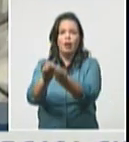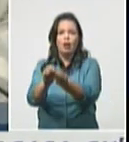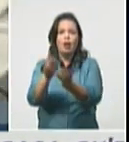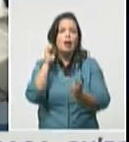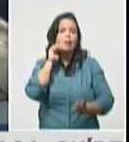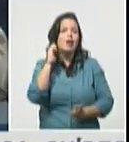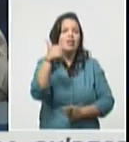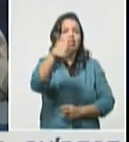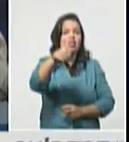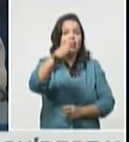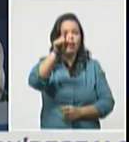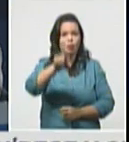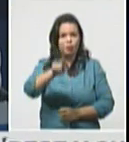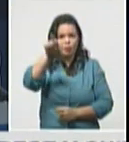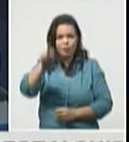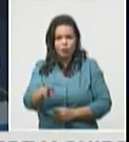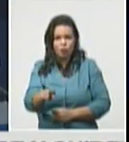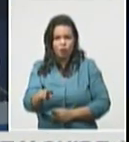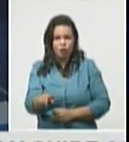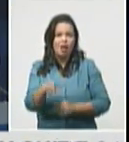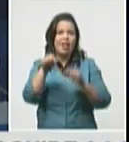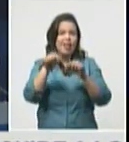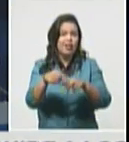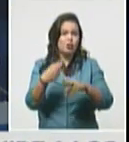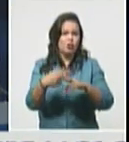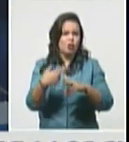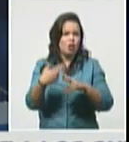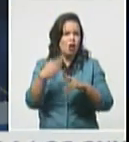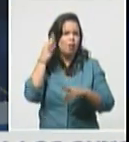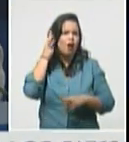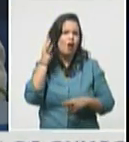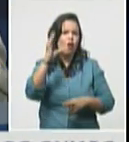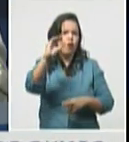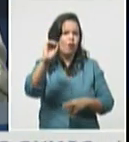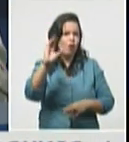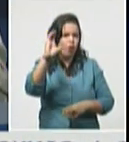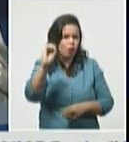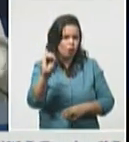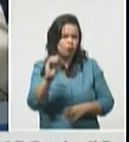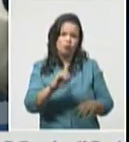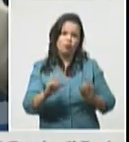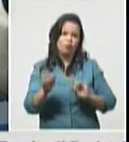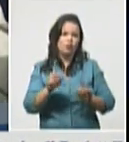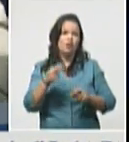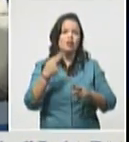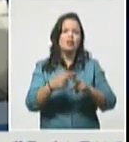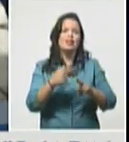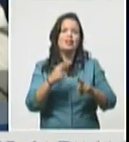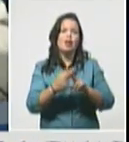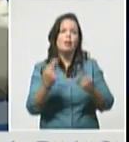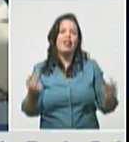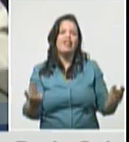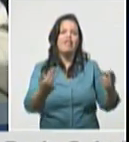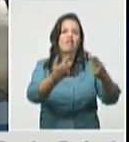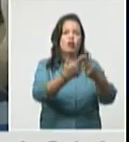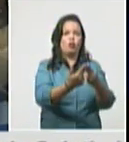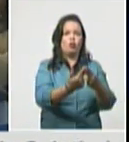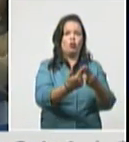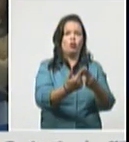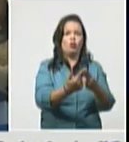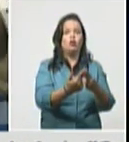no es o sea, cuando ya es un evento, pues entonces eso conlleva un grupo de medidas de